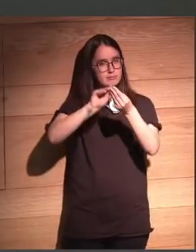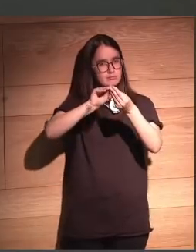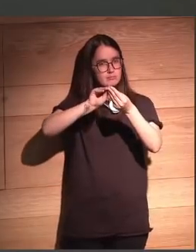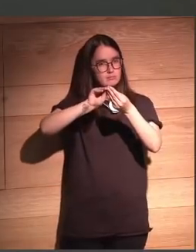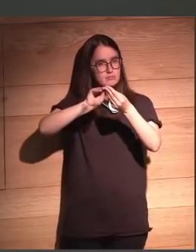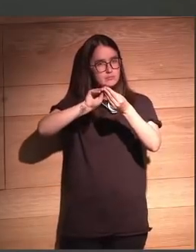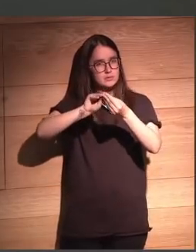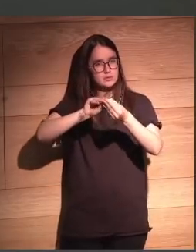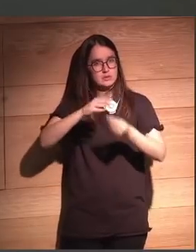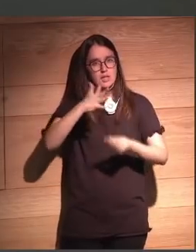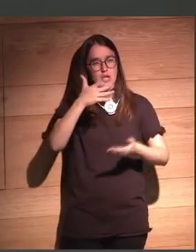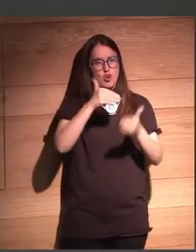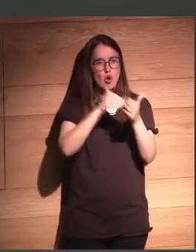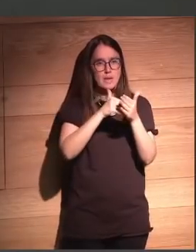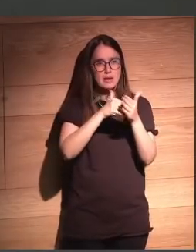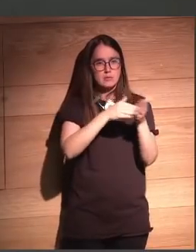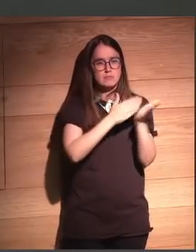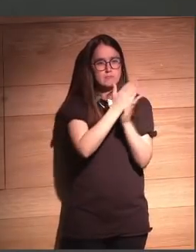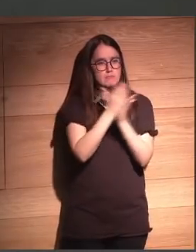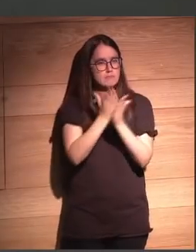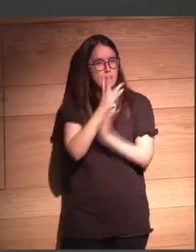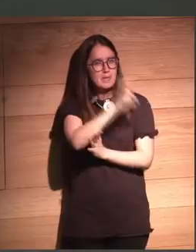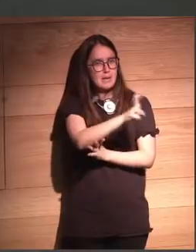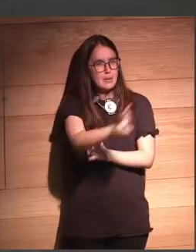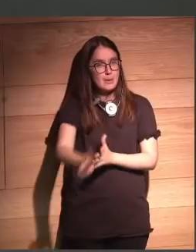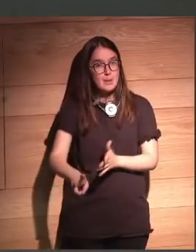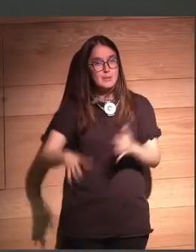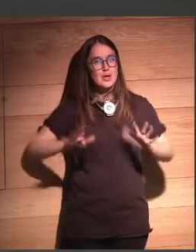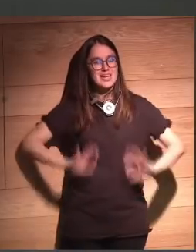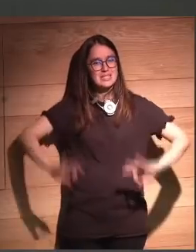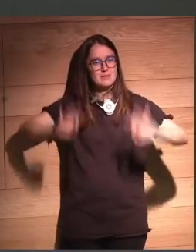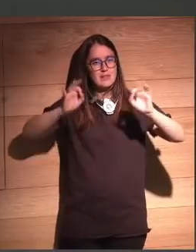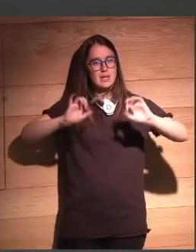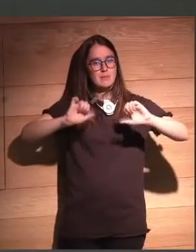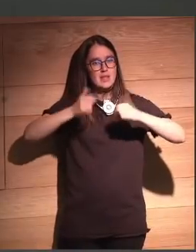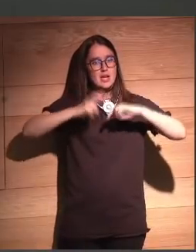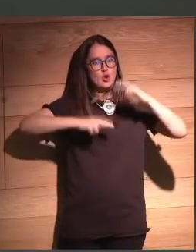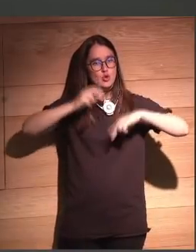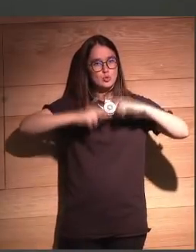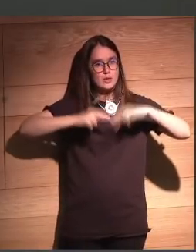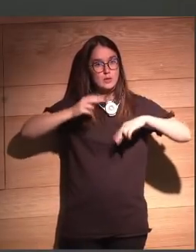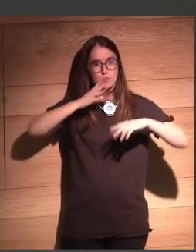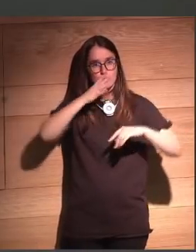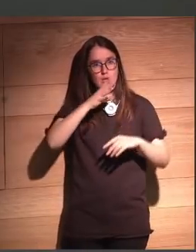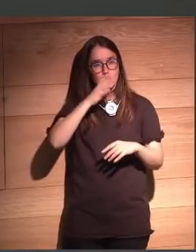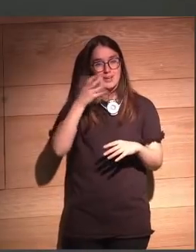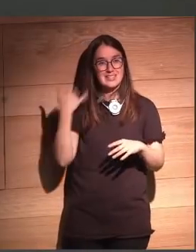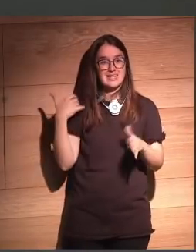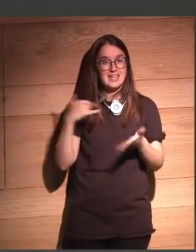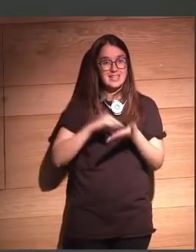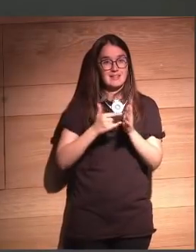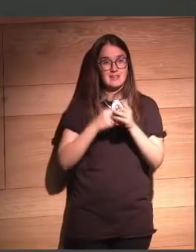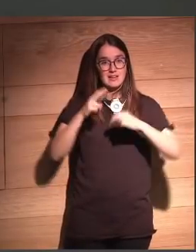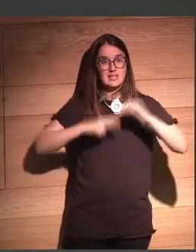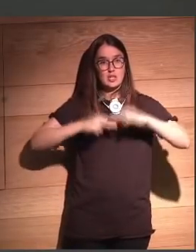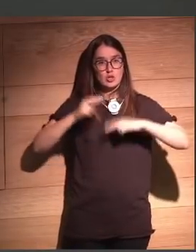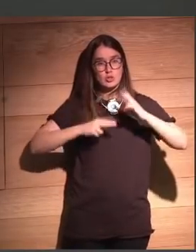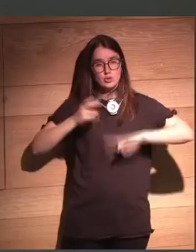de actuación, 5.000 líneas, son las que necesitamos. Pero sobre todo ponernos a construir. ¿Por qué? Porque ya las técnicas de construcción